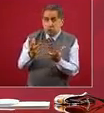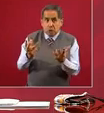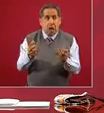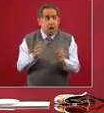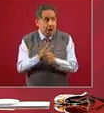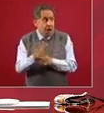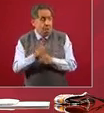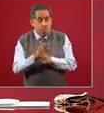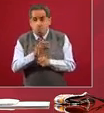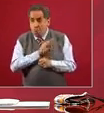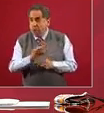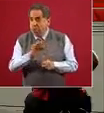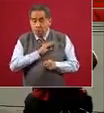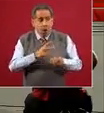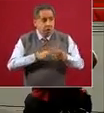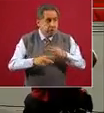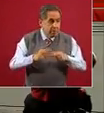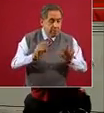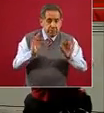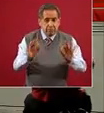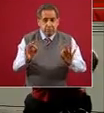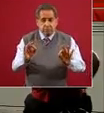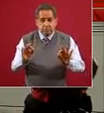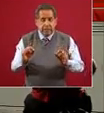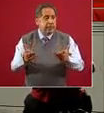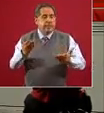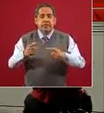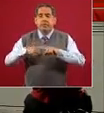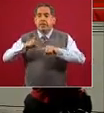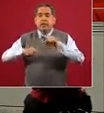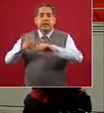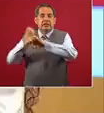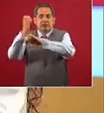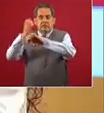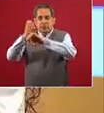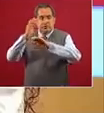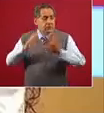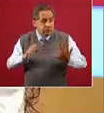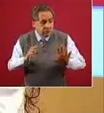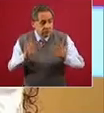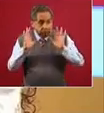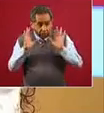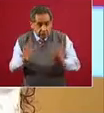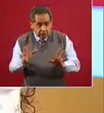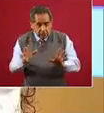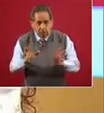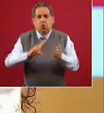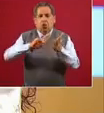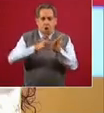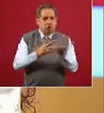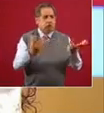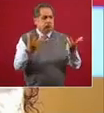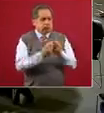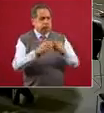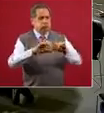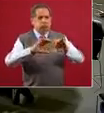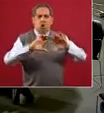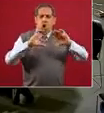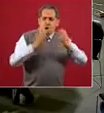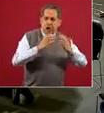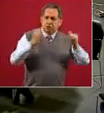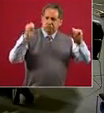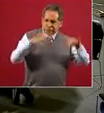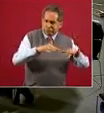empiezan a mejorar, según las entidades federativas, la idea es que se pueda restablecer esta vía. ¿Por